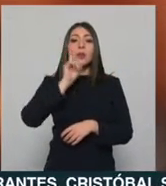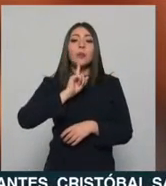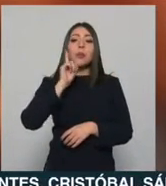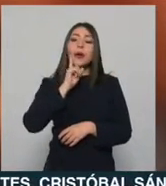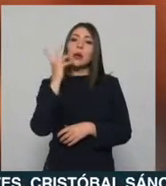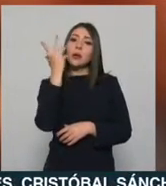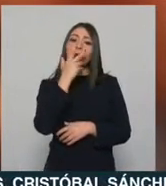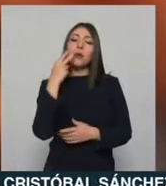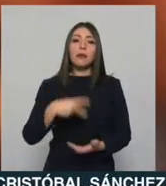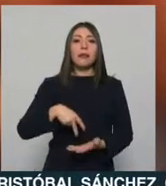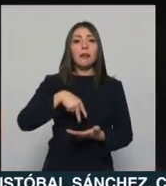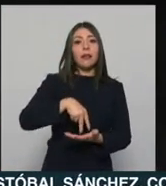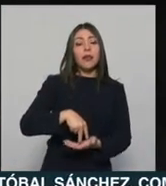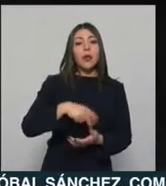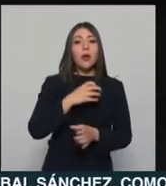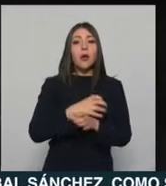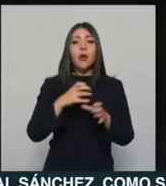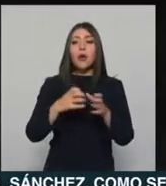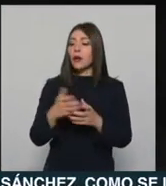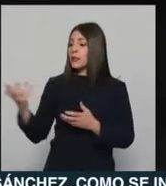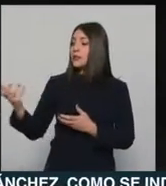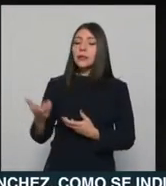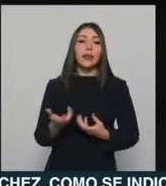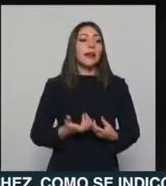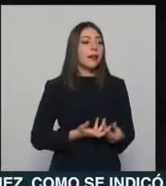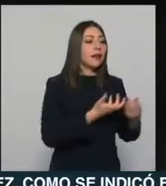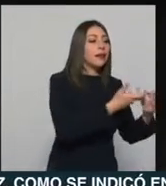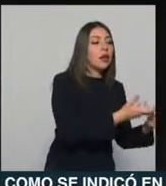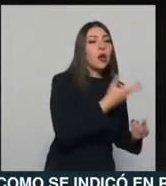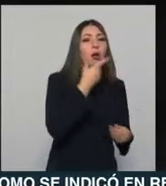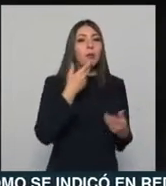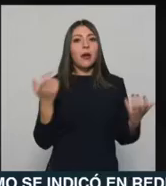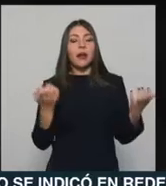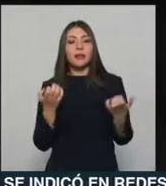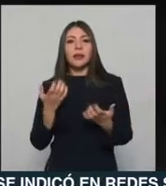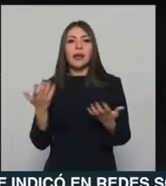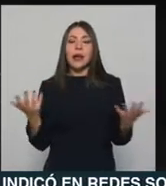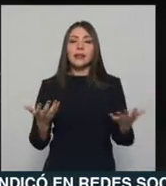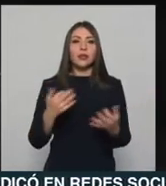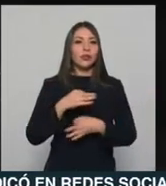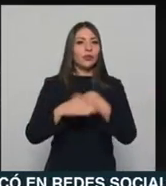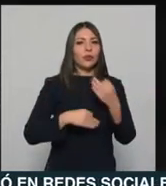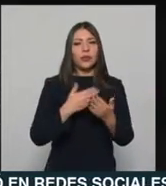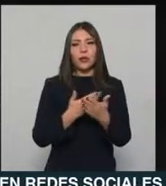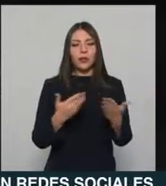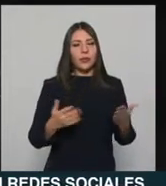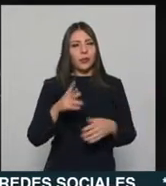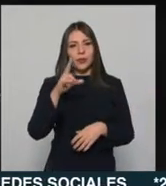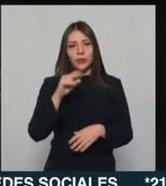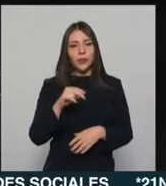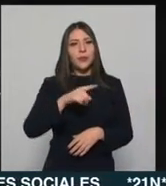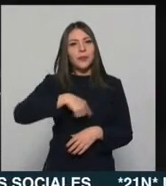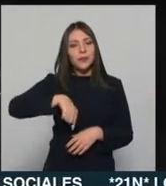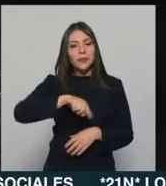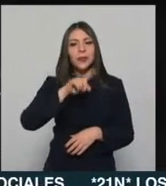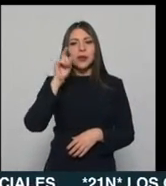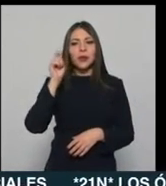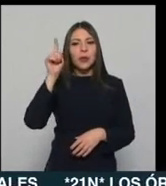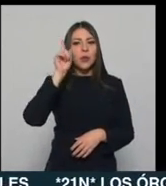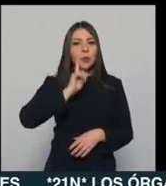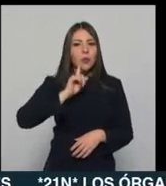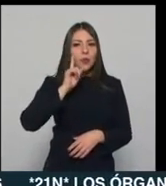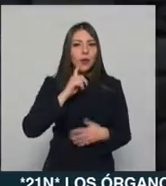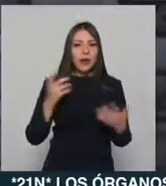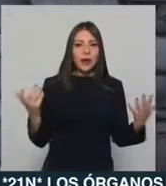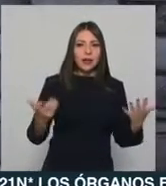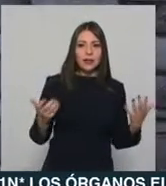linda, lo atractivo visual. Y este espectáculo lo que retoma es justo la participación de las mujeres como